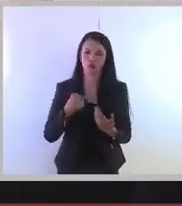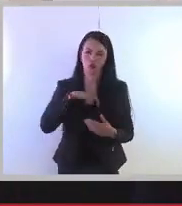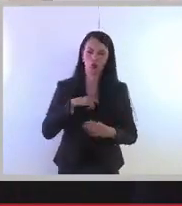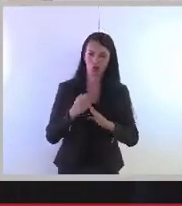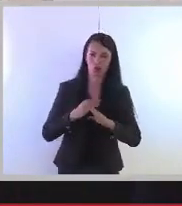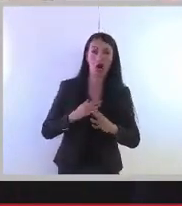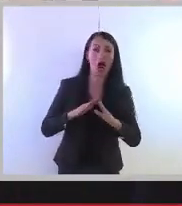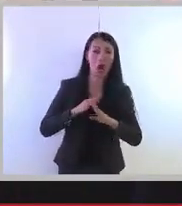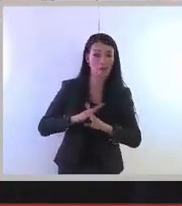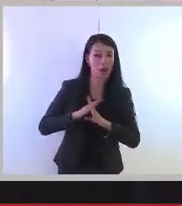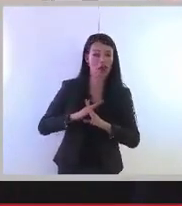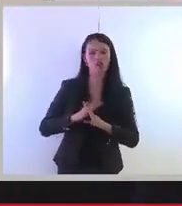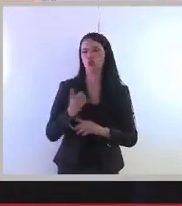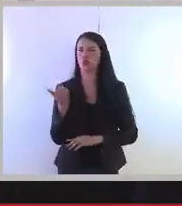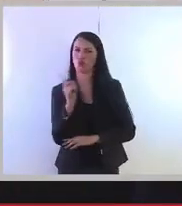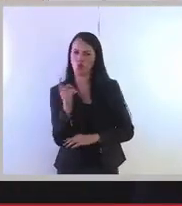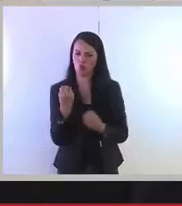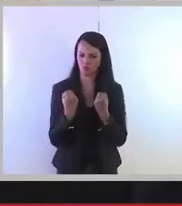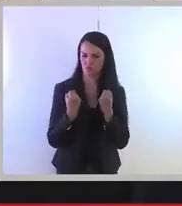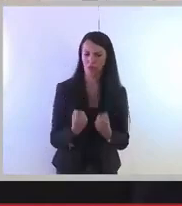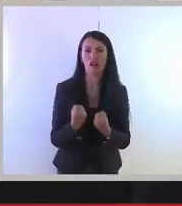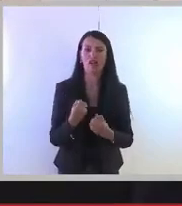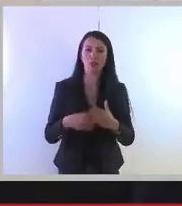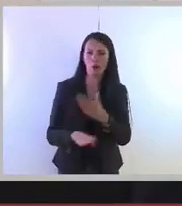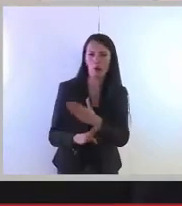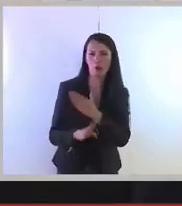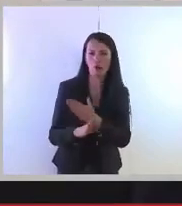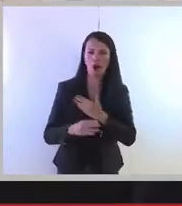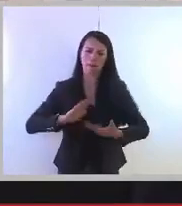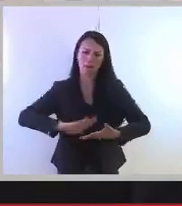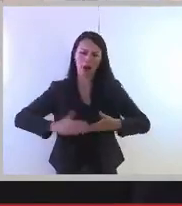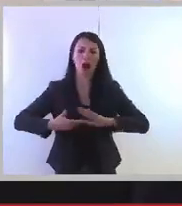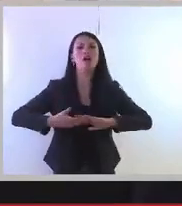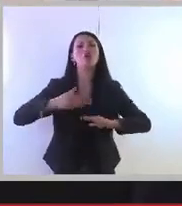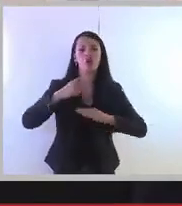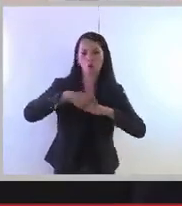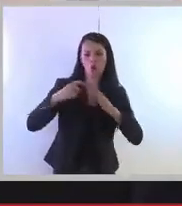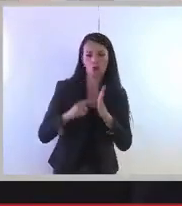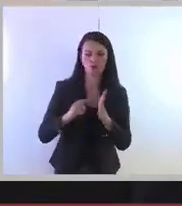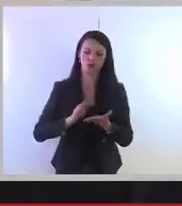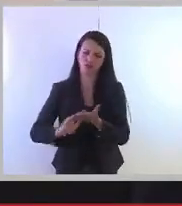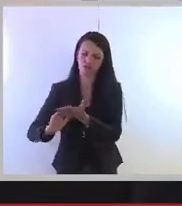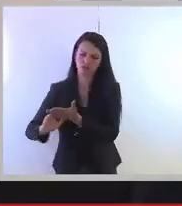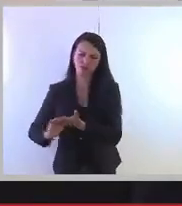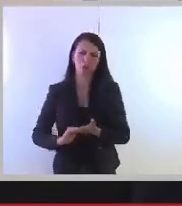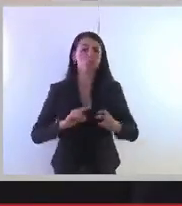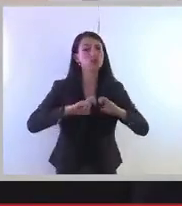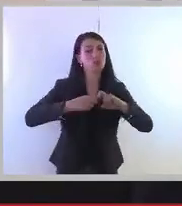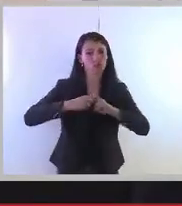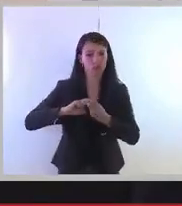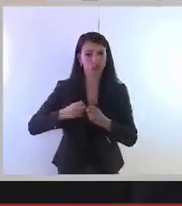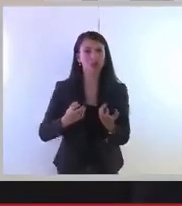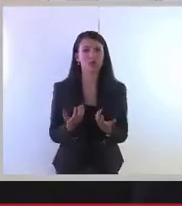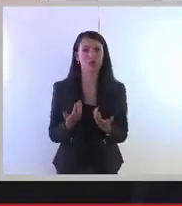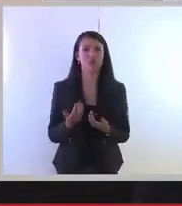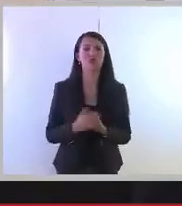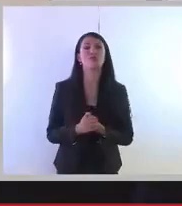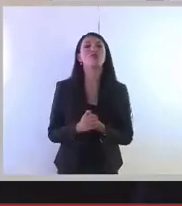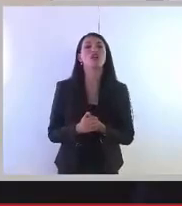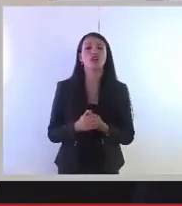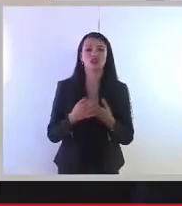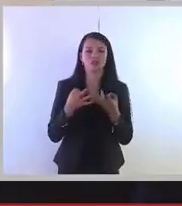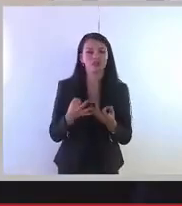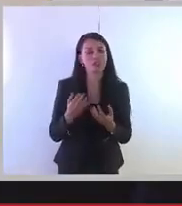parar. La paz total, donde también implica resolver muchos de los problemas estructurales, y por eso